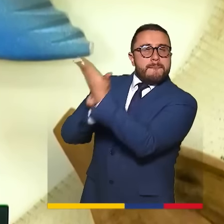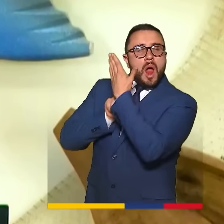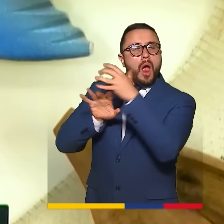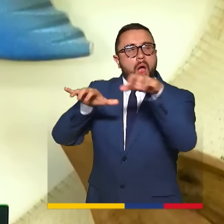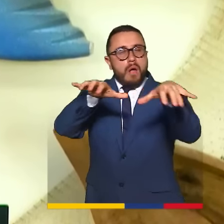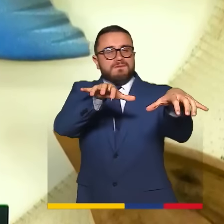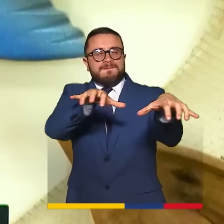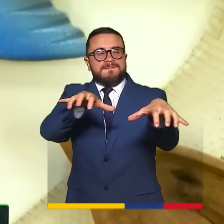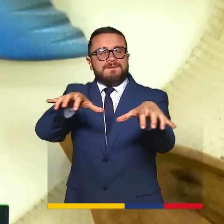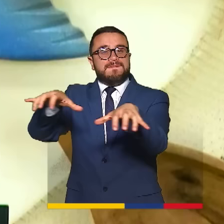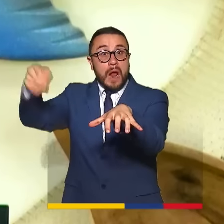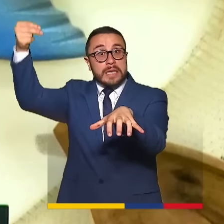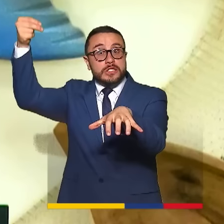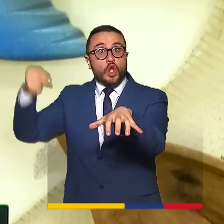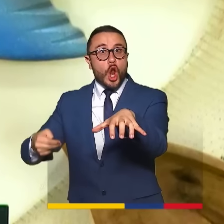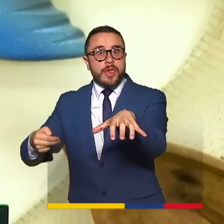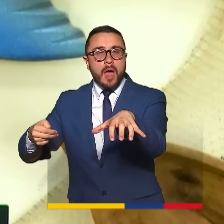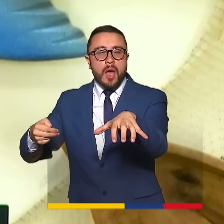propio incumplimiento.